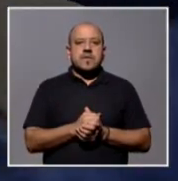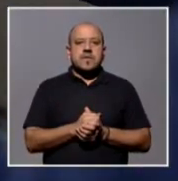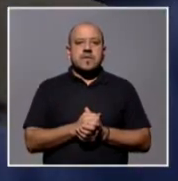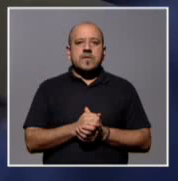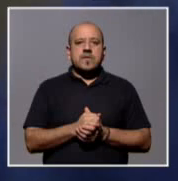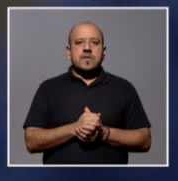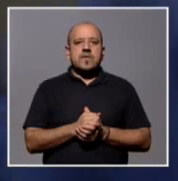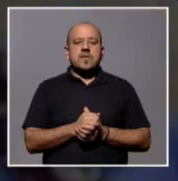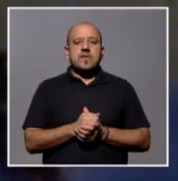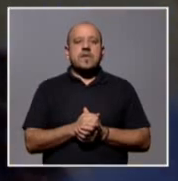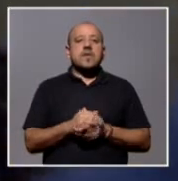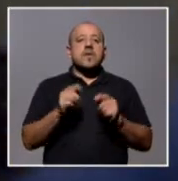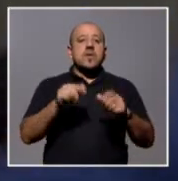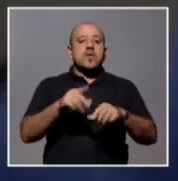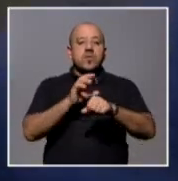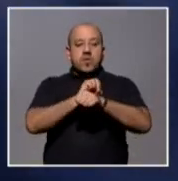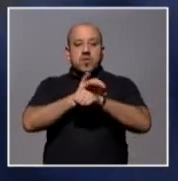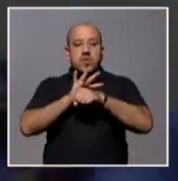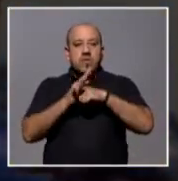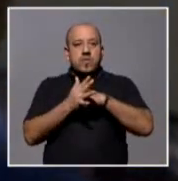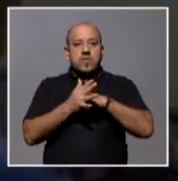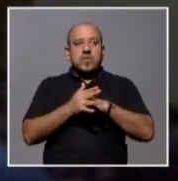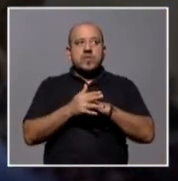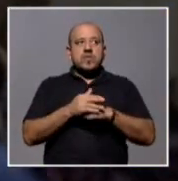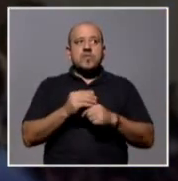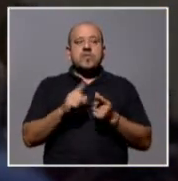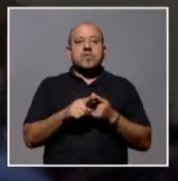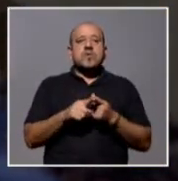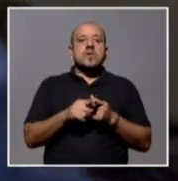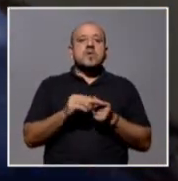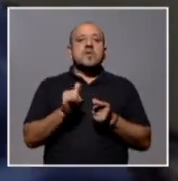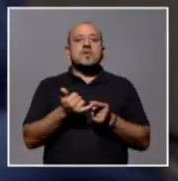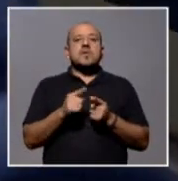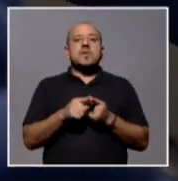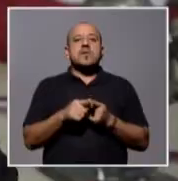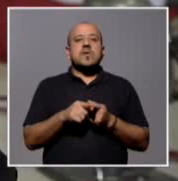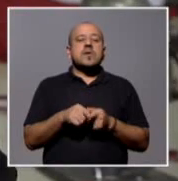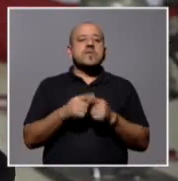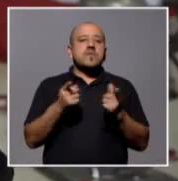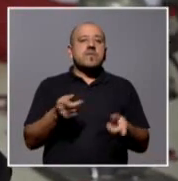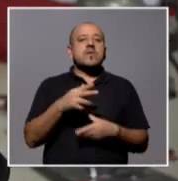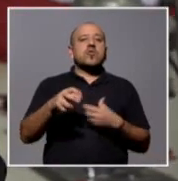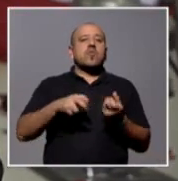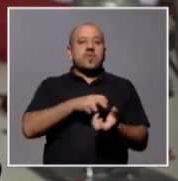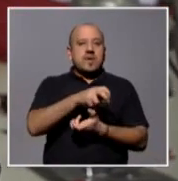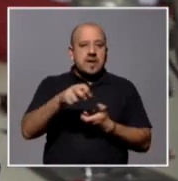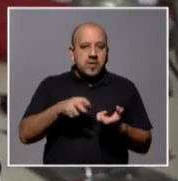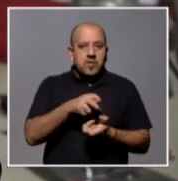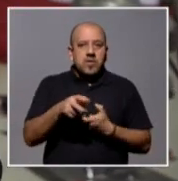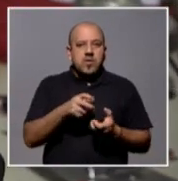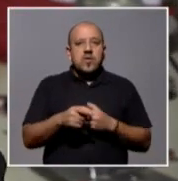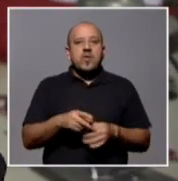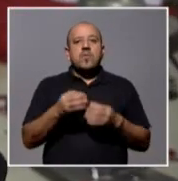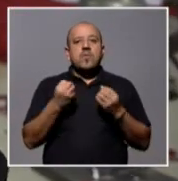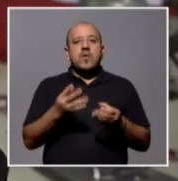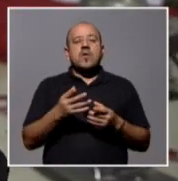Debido a la pandemia, surgió de que se nos cayeron varios pedidos que teníamos confirmados. Entonces eso fue como muy complicado porque ya teníamos